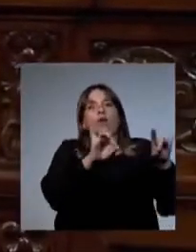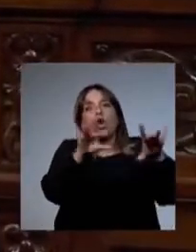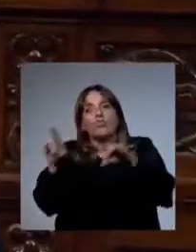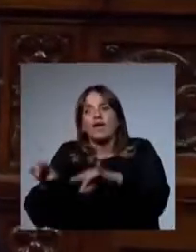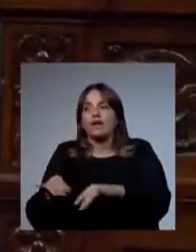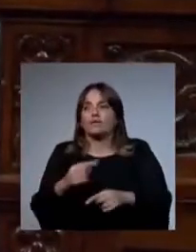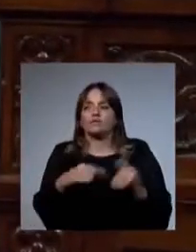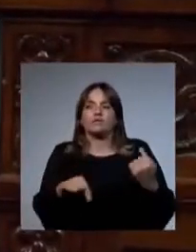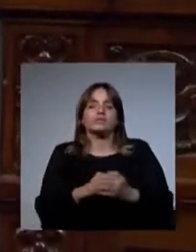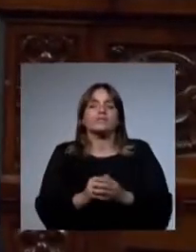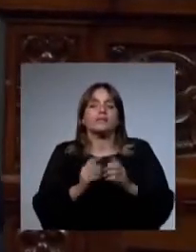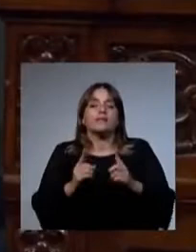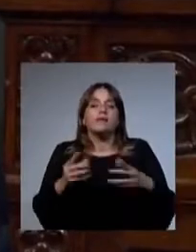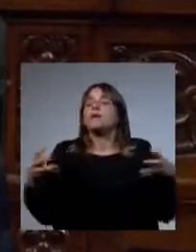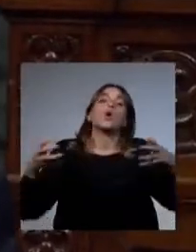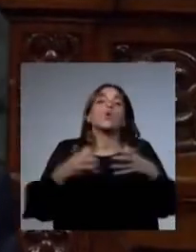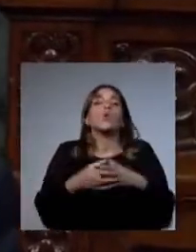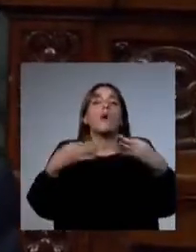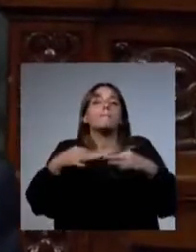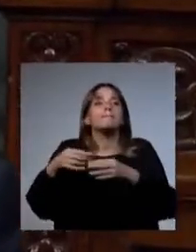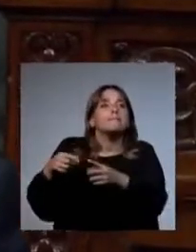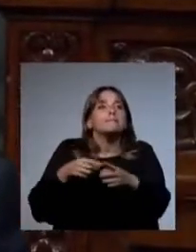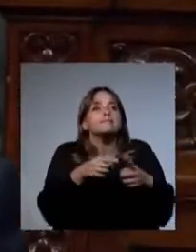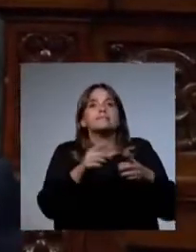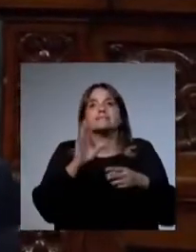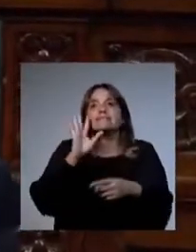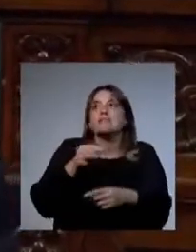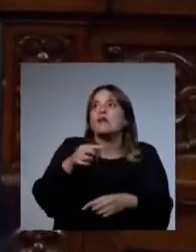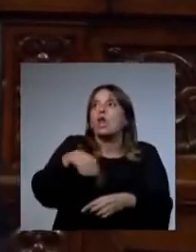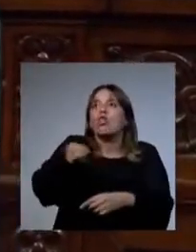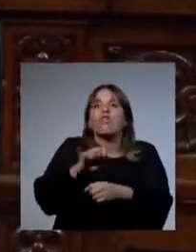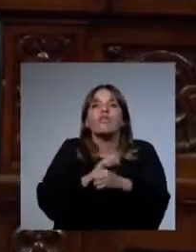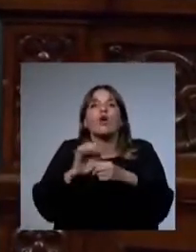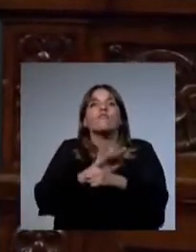Se conformó un grupo de rastreadores que tuvo un arduo trabajo